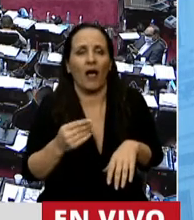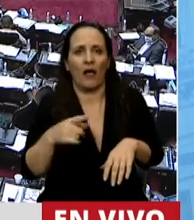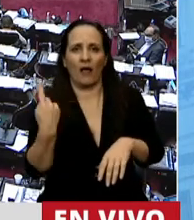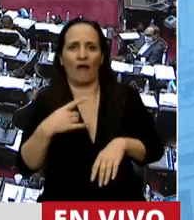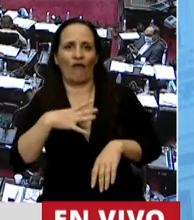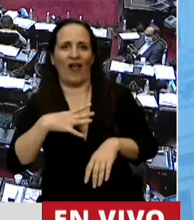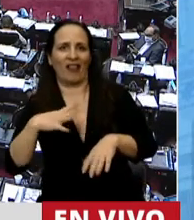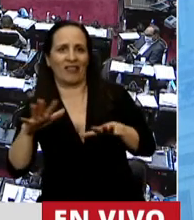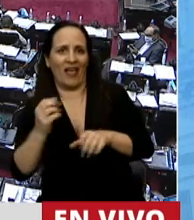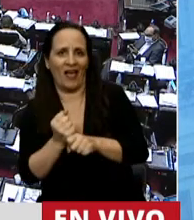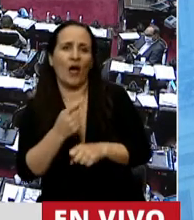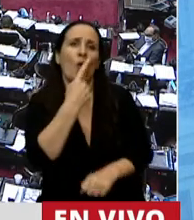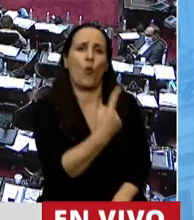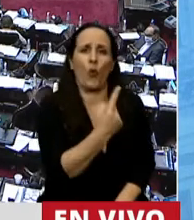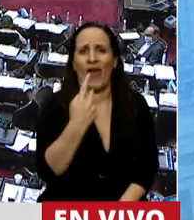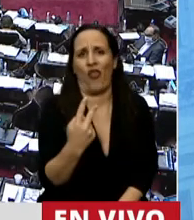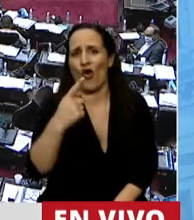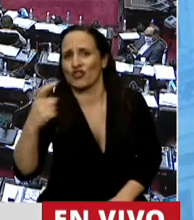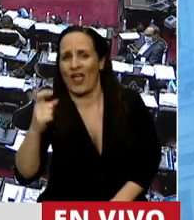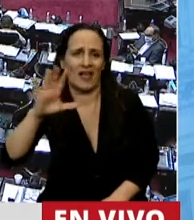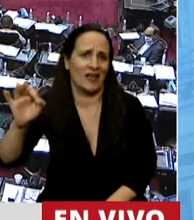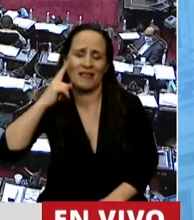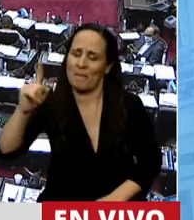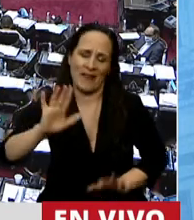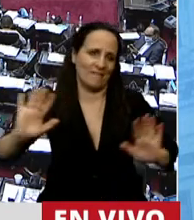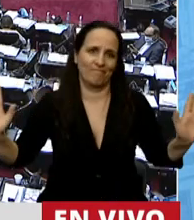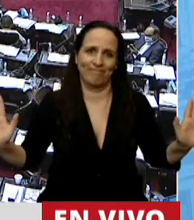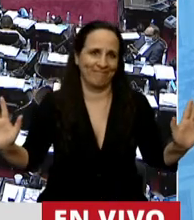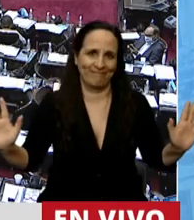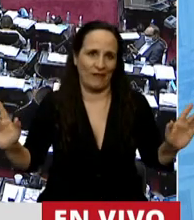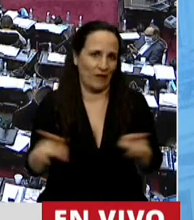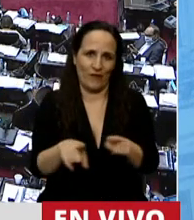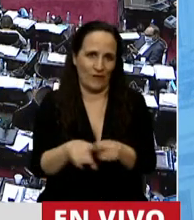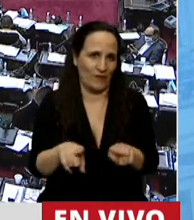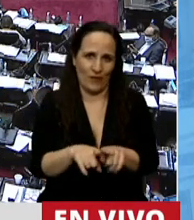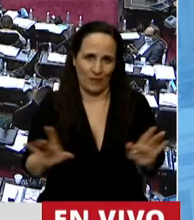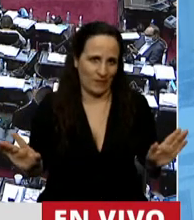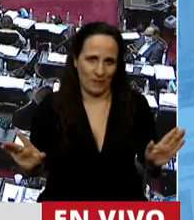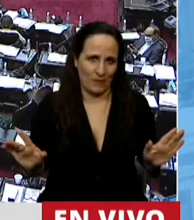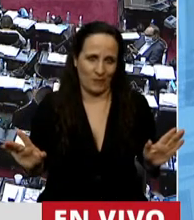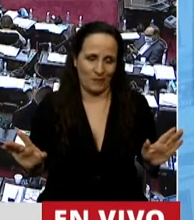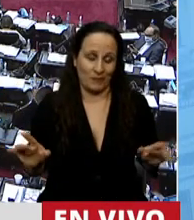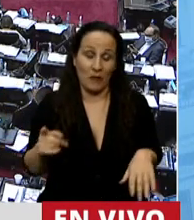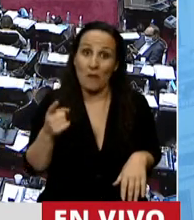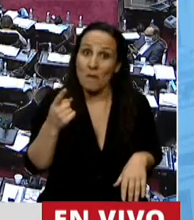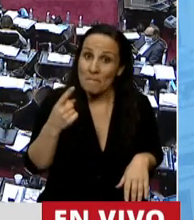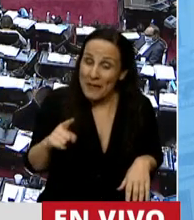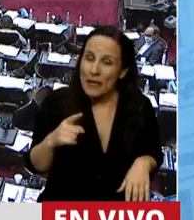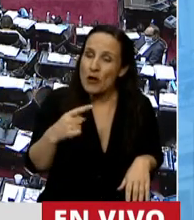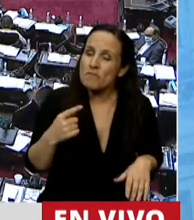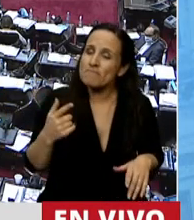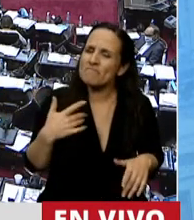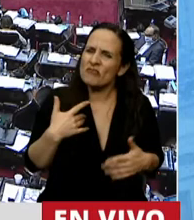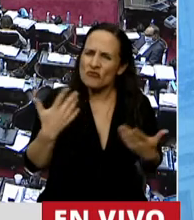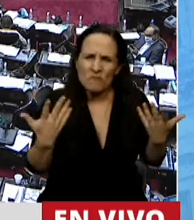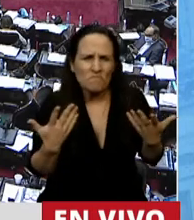nuestra, una, dos, 100, 500 o 1000. Pero sí lo que me cuesta trabajo pensar de que hay algunos